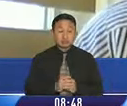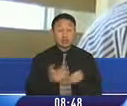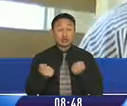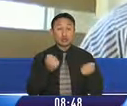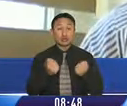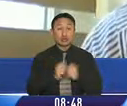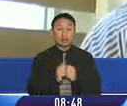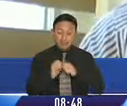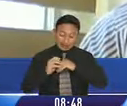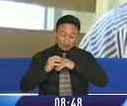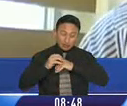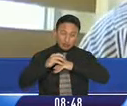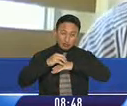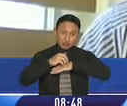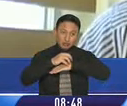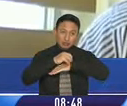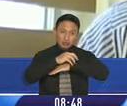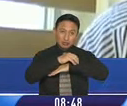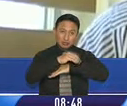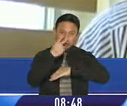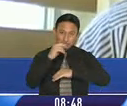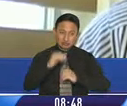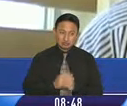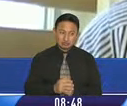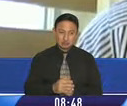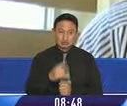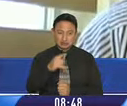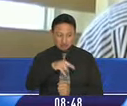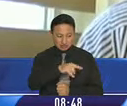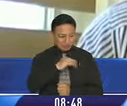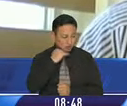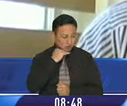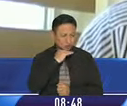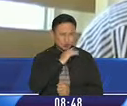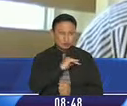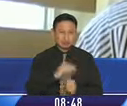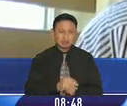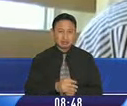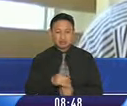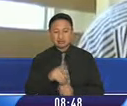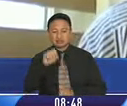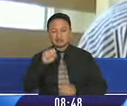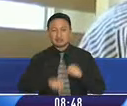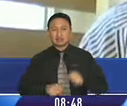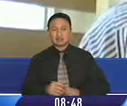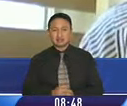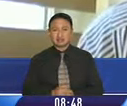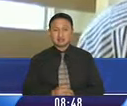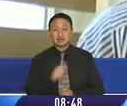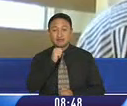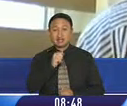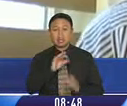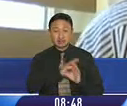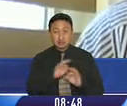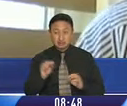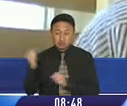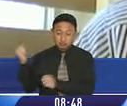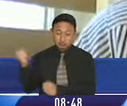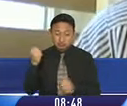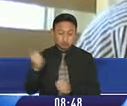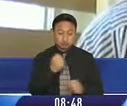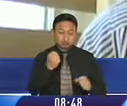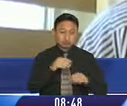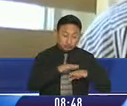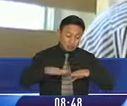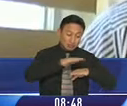en algunos casos. Se verificó utensilios sucios y en mal estado, falta de limpieza y desinfección de superficies